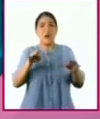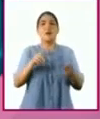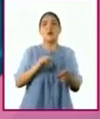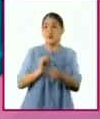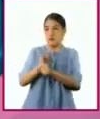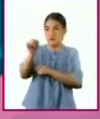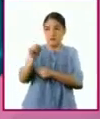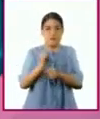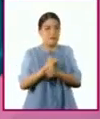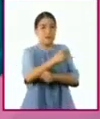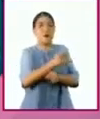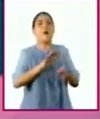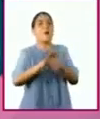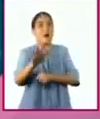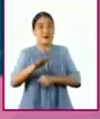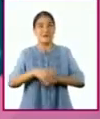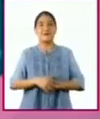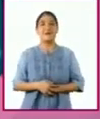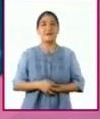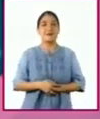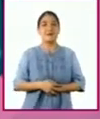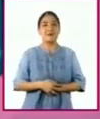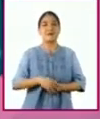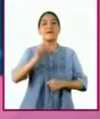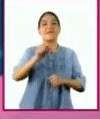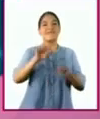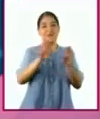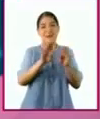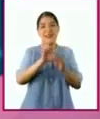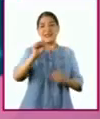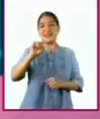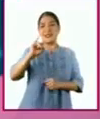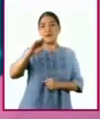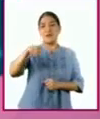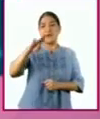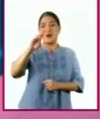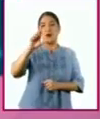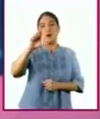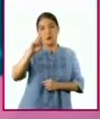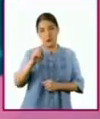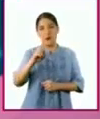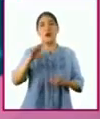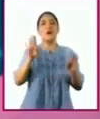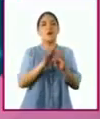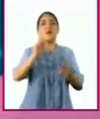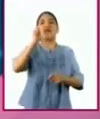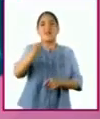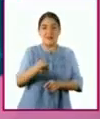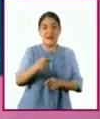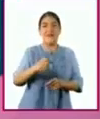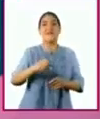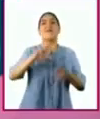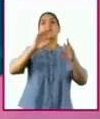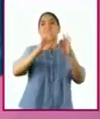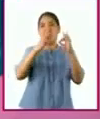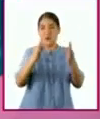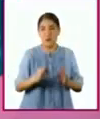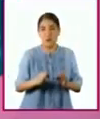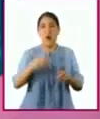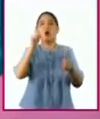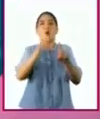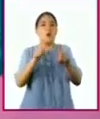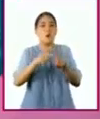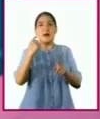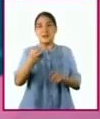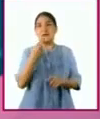y longitud. La leyenda o simbología muestra el significado de los símbolos, figuras o colores usados